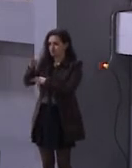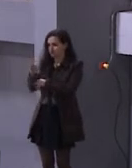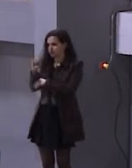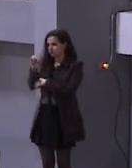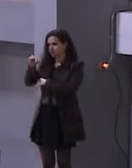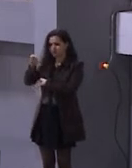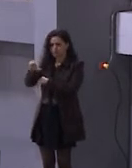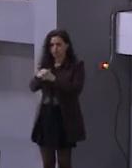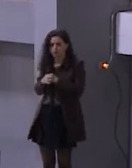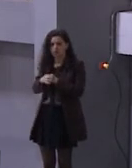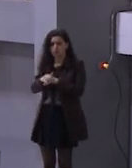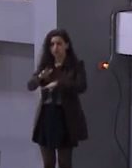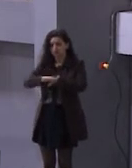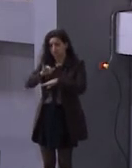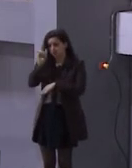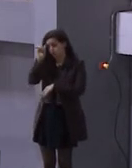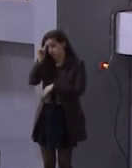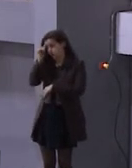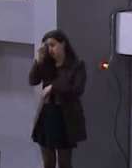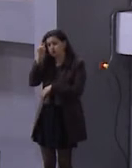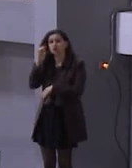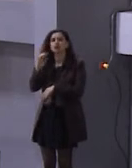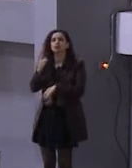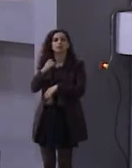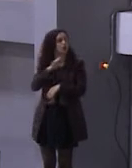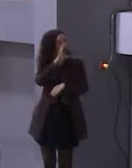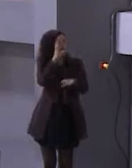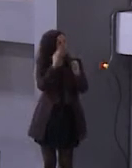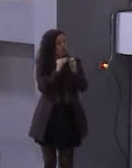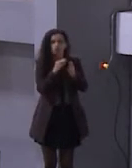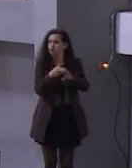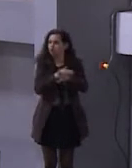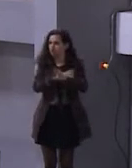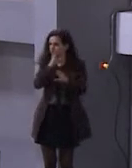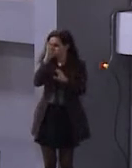IPC. Recordemos que, como quedó en el acuerdo,